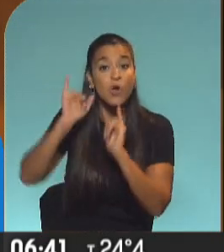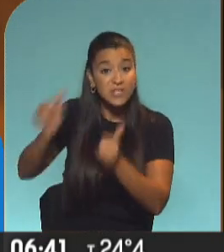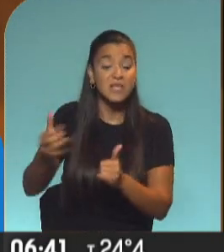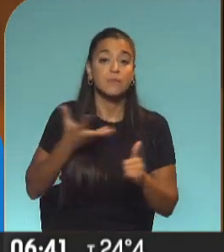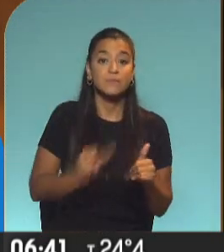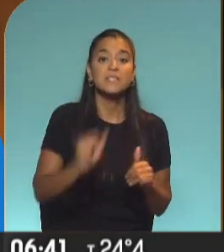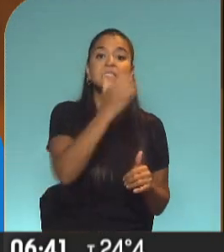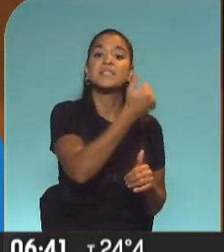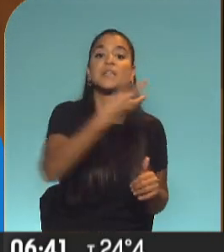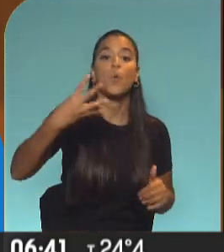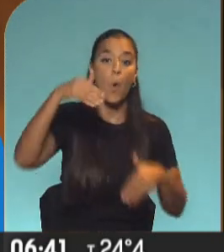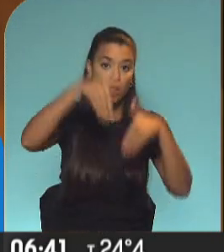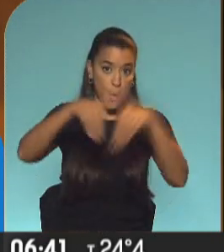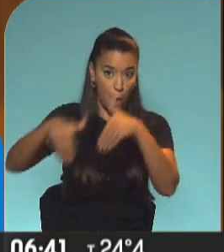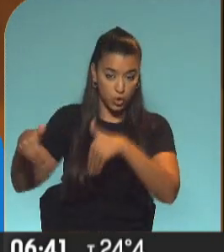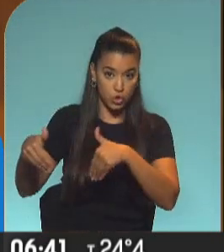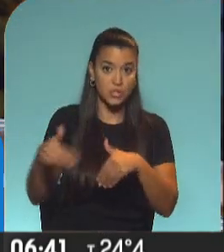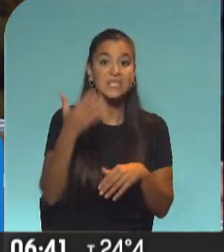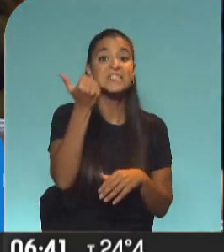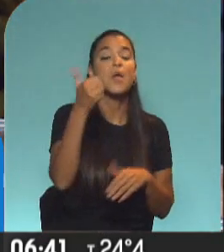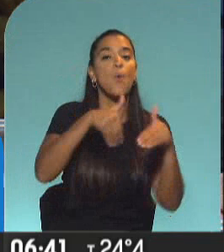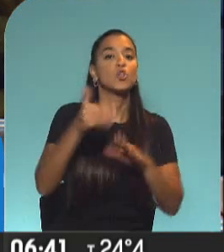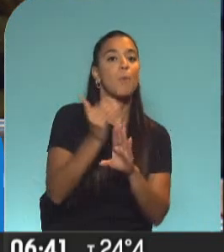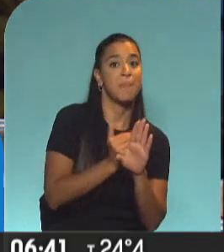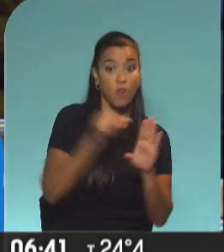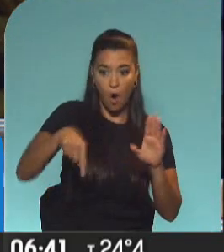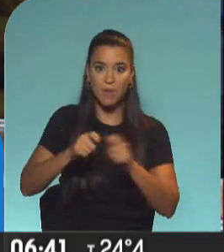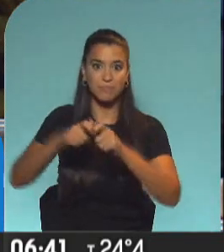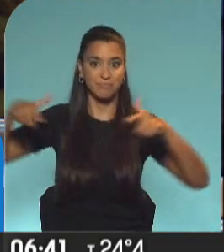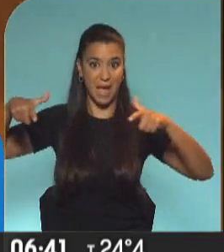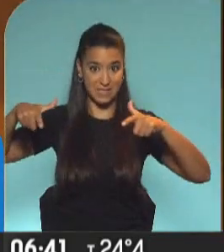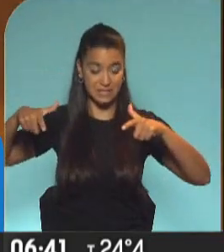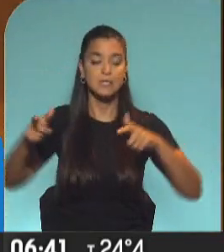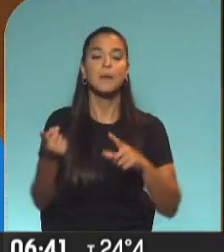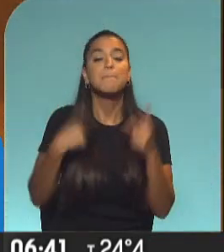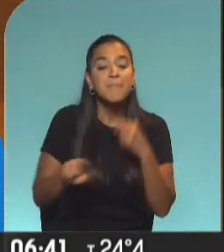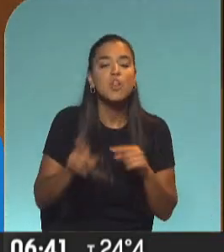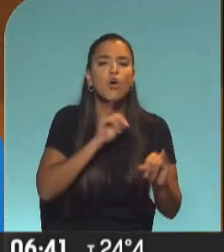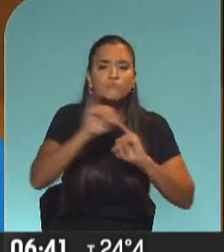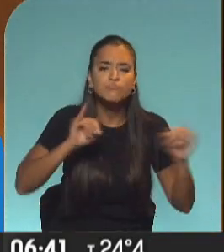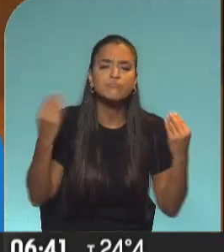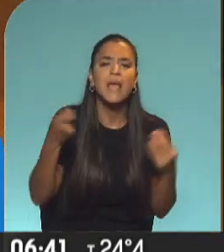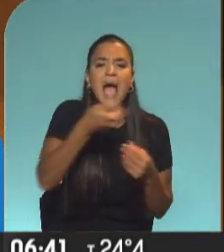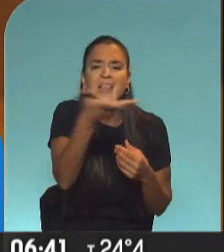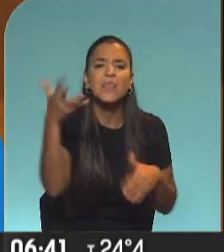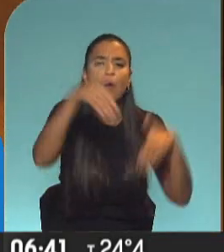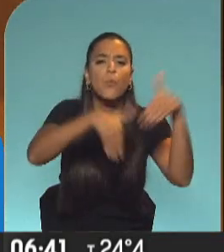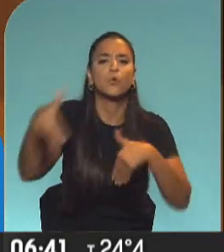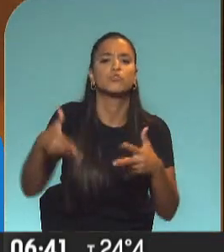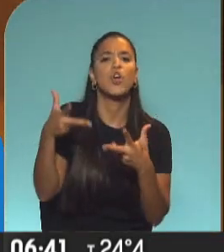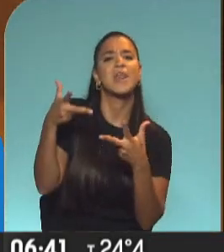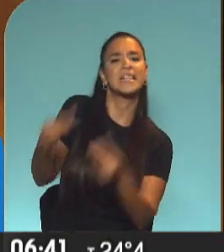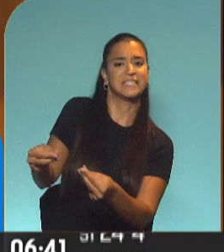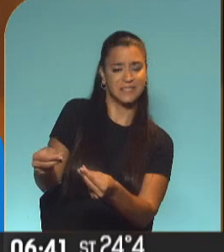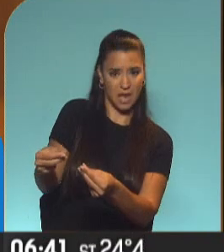con 64 votos, es decir, 6 votos crecieron menos. votos. Claro. Pero el dato me parece está en la cantidad de votos a favor del rechazo